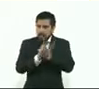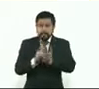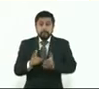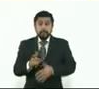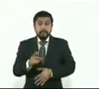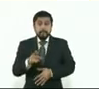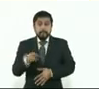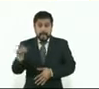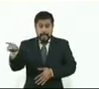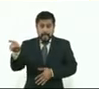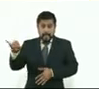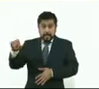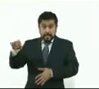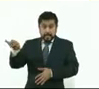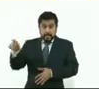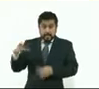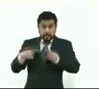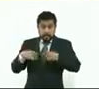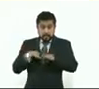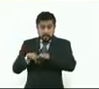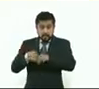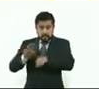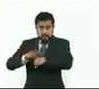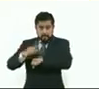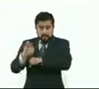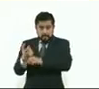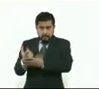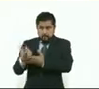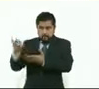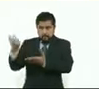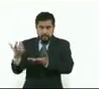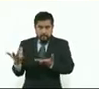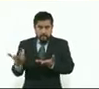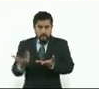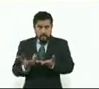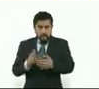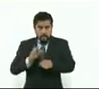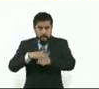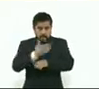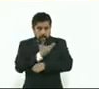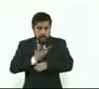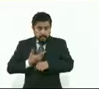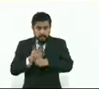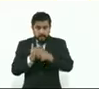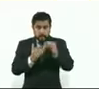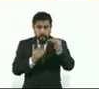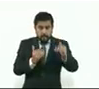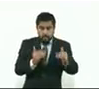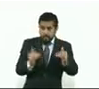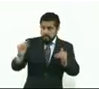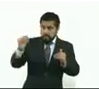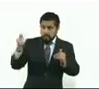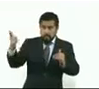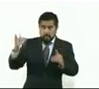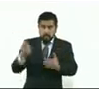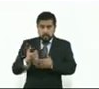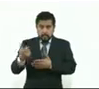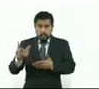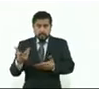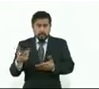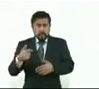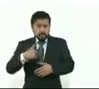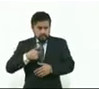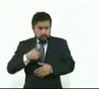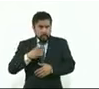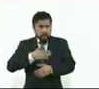propio presidente. Así es. Y hay otro tipo de gastos. ¿Qué exhorto se les puede hacer? Pues que hagan un programa de austeridad republicana,